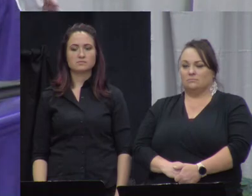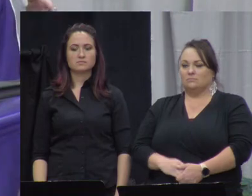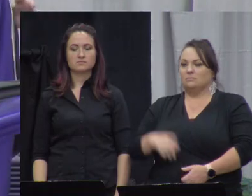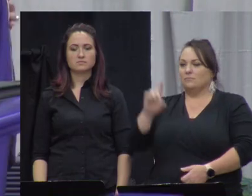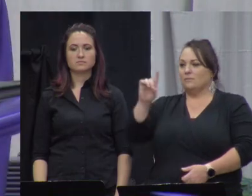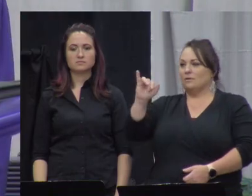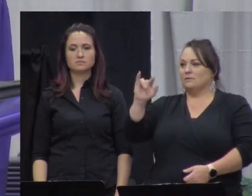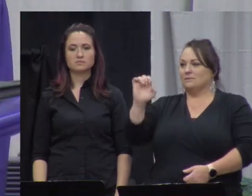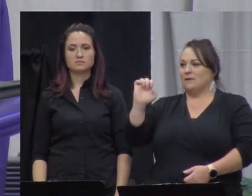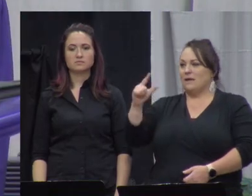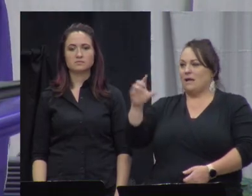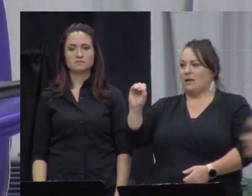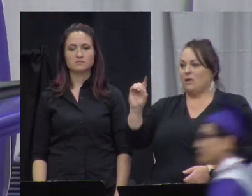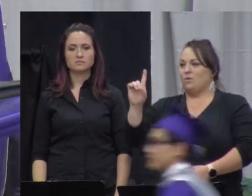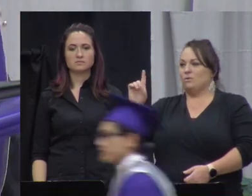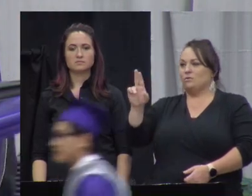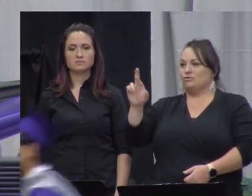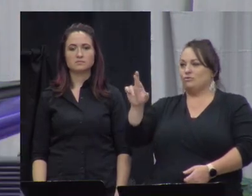Diego Duran.